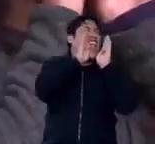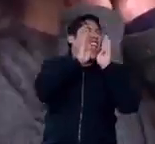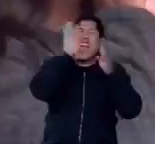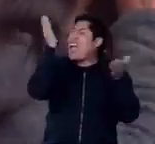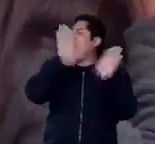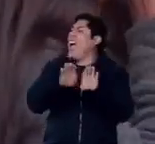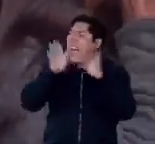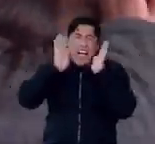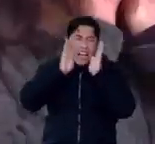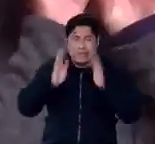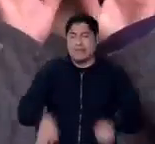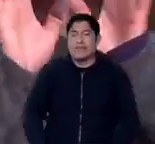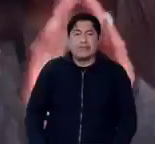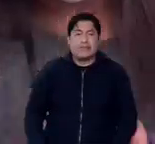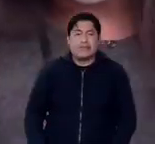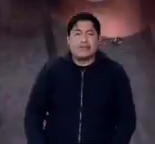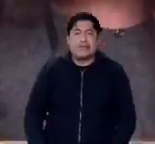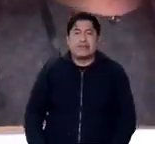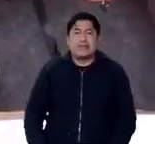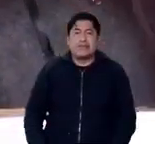la votación!